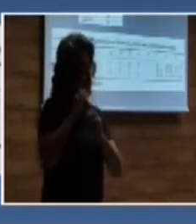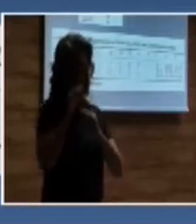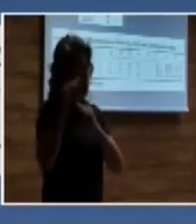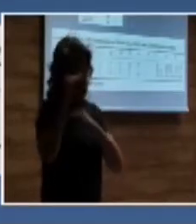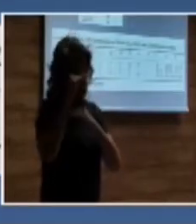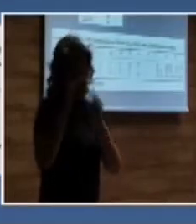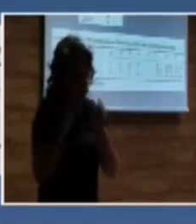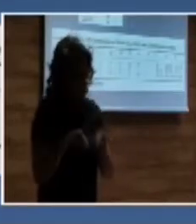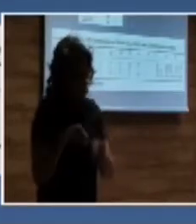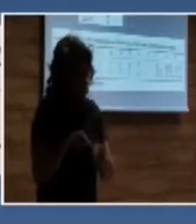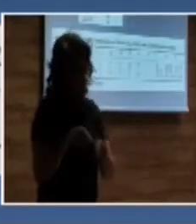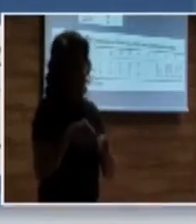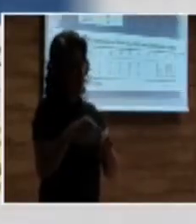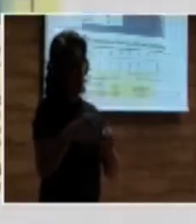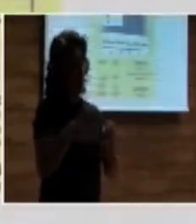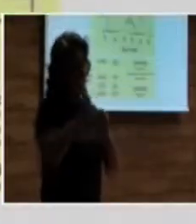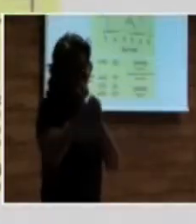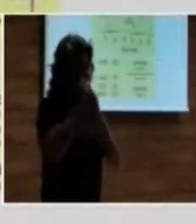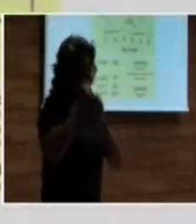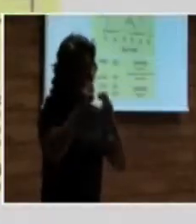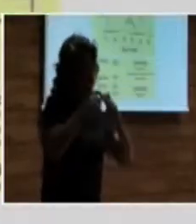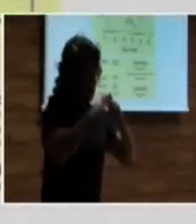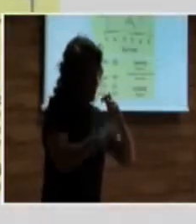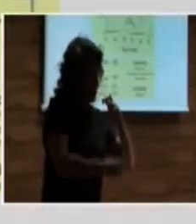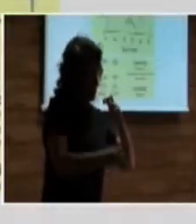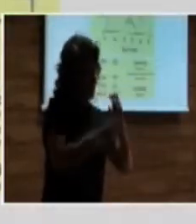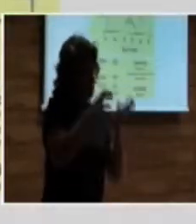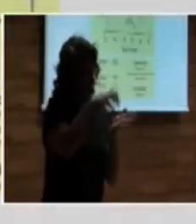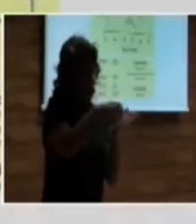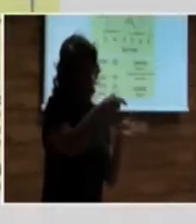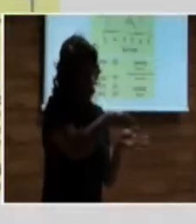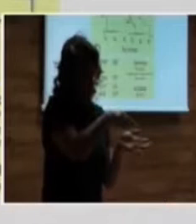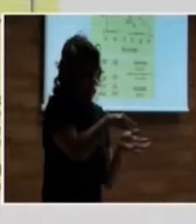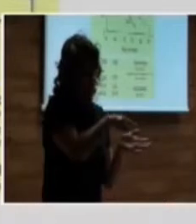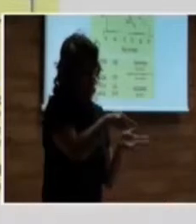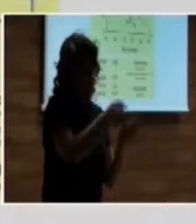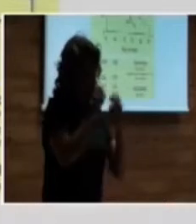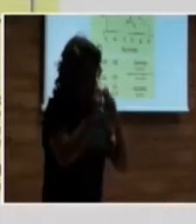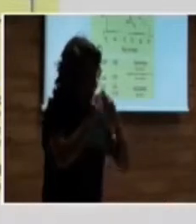el banco de genética dentro del programa. Y vemos lo siguiente.